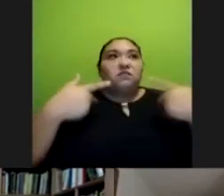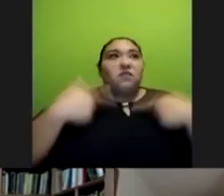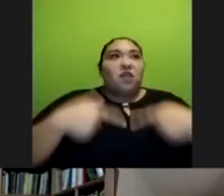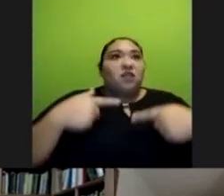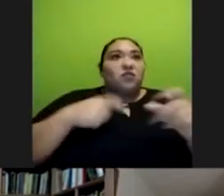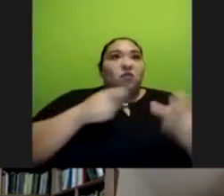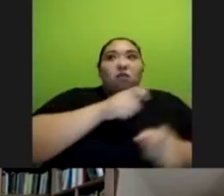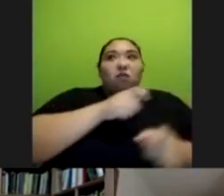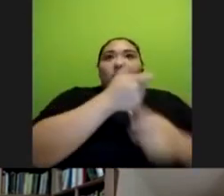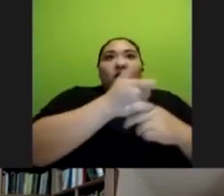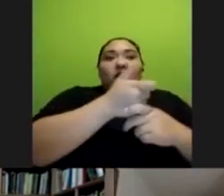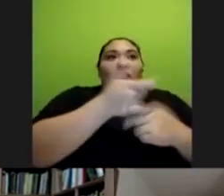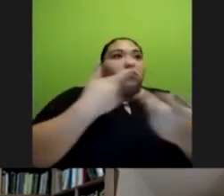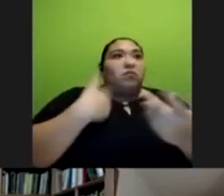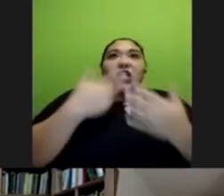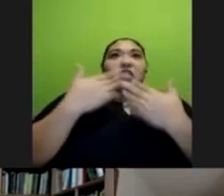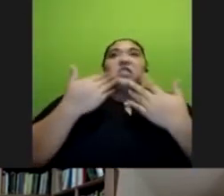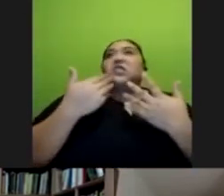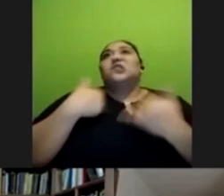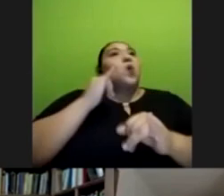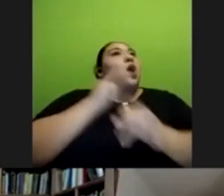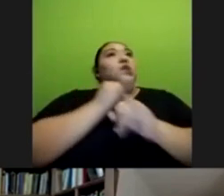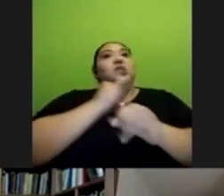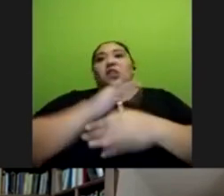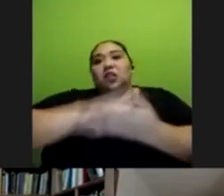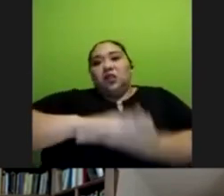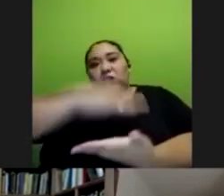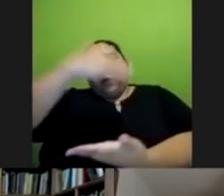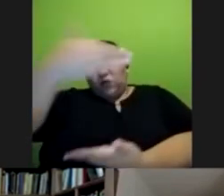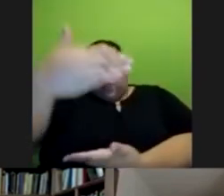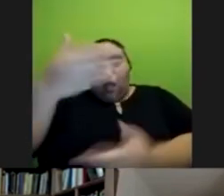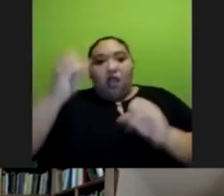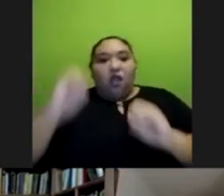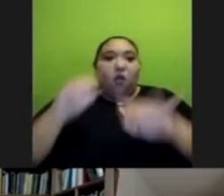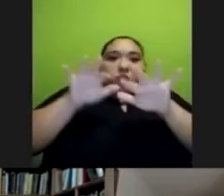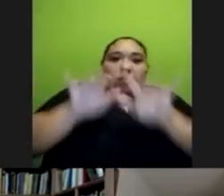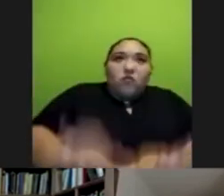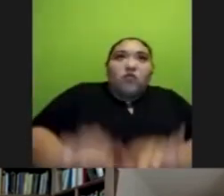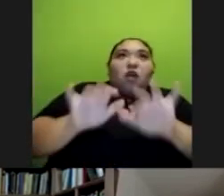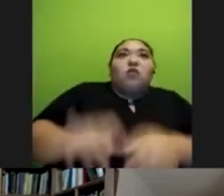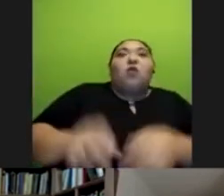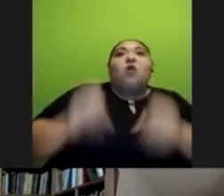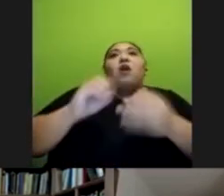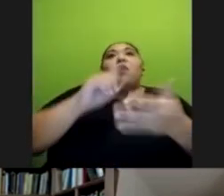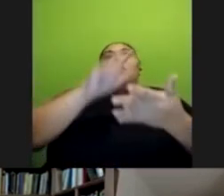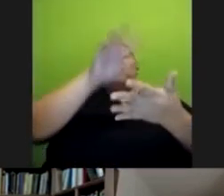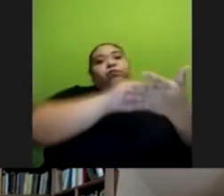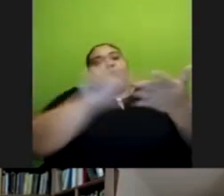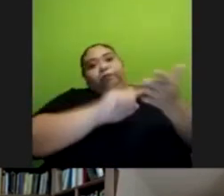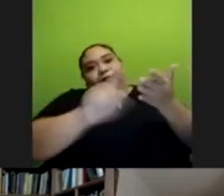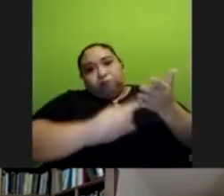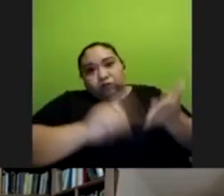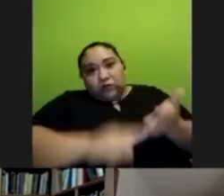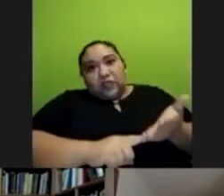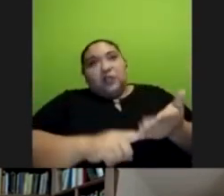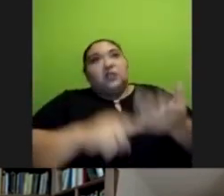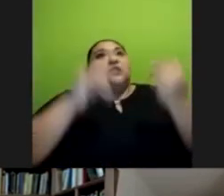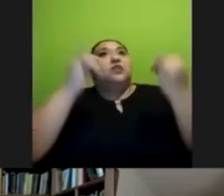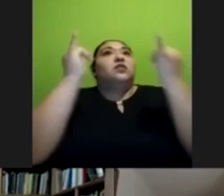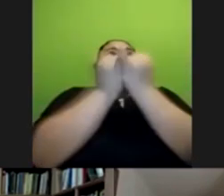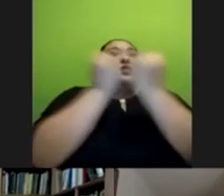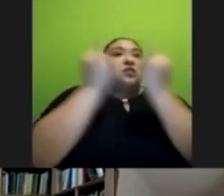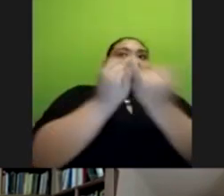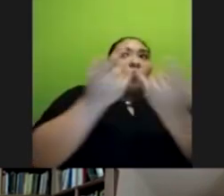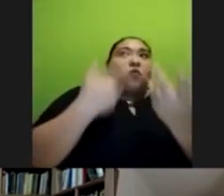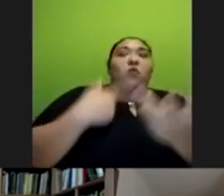comprar tablets, y comprarles una renta de 3 meses de internet para que los alumnos